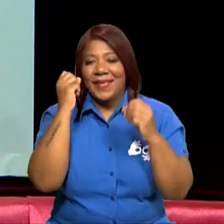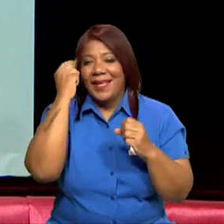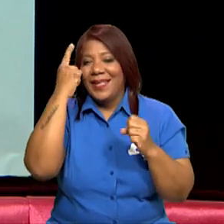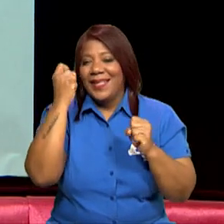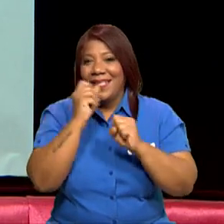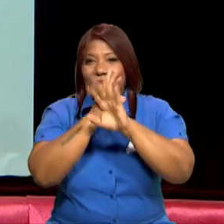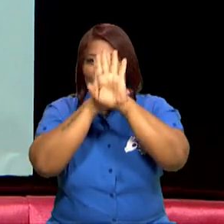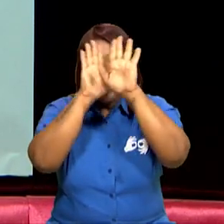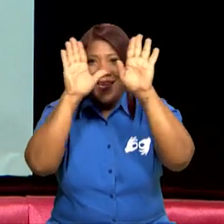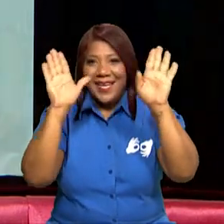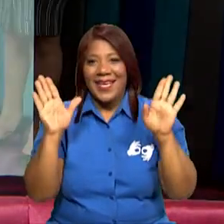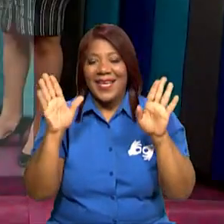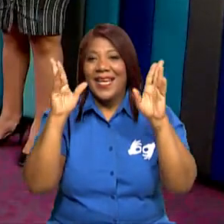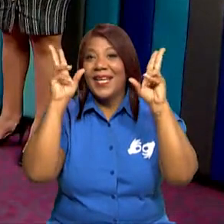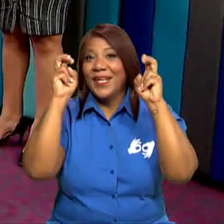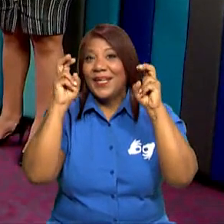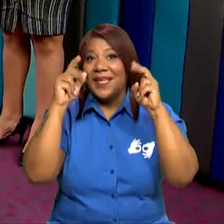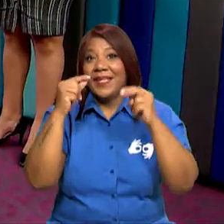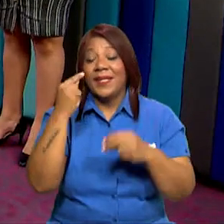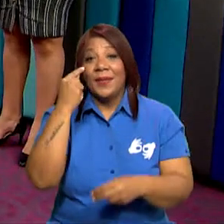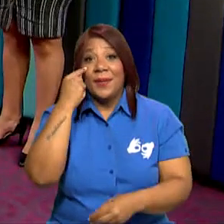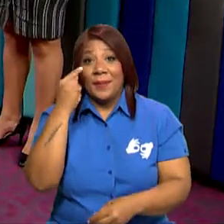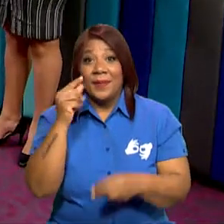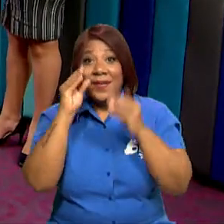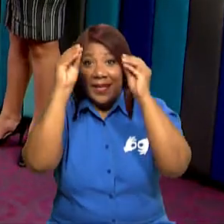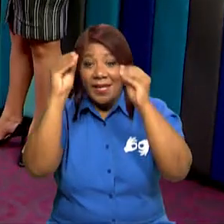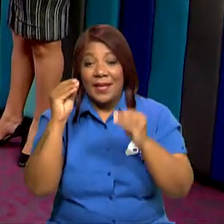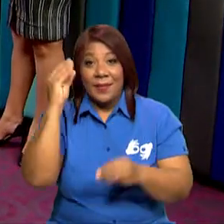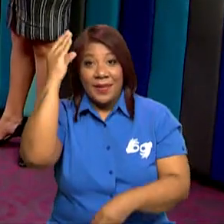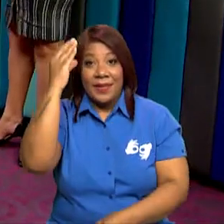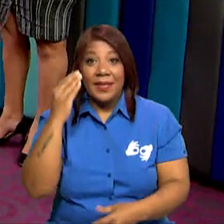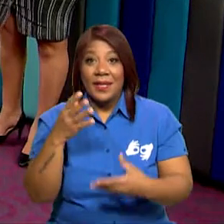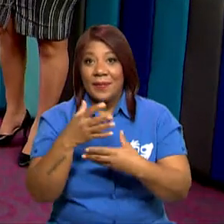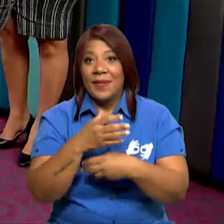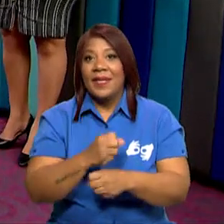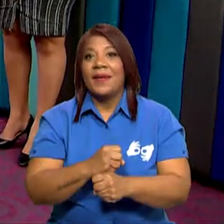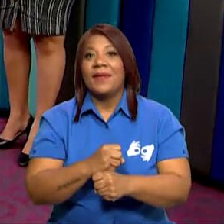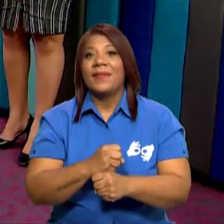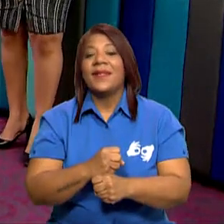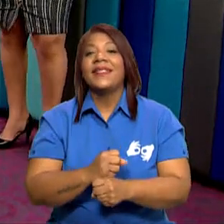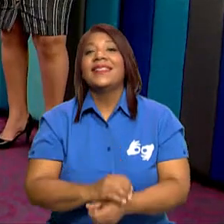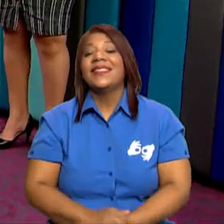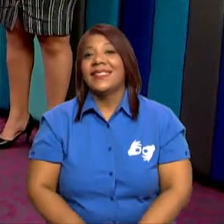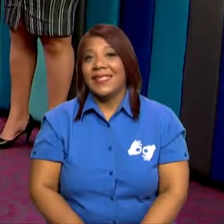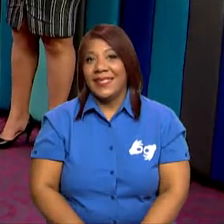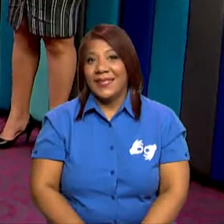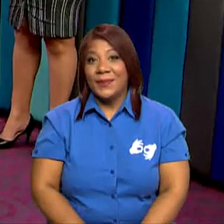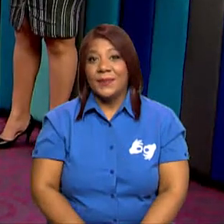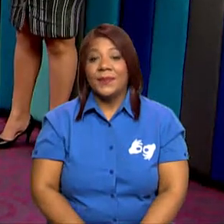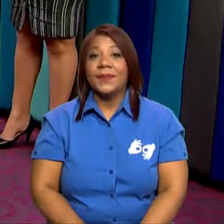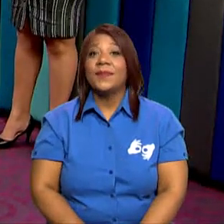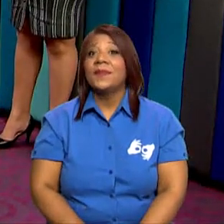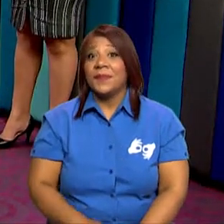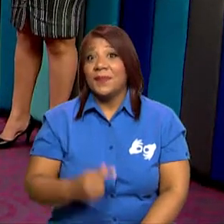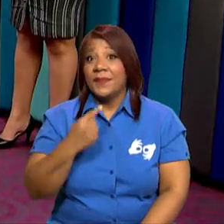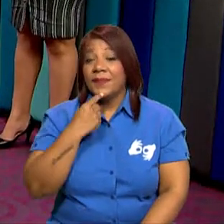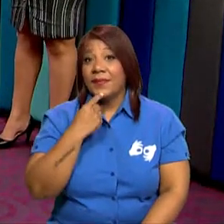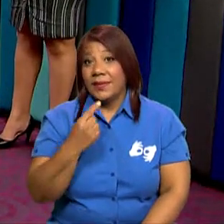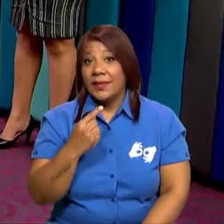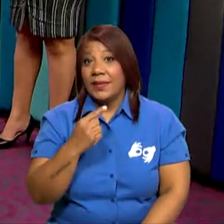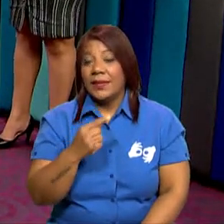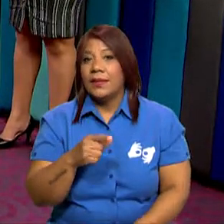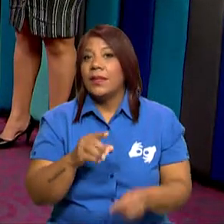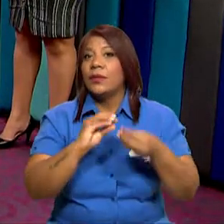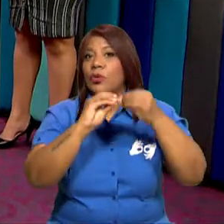tema. Así que vamos a colocarlas acá también, ¿te parece? En la pantalla. Sí. Ahí Fluffy tiene que para